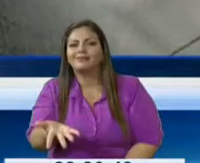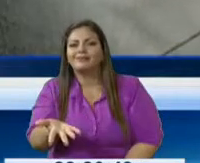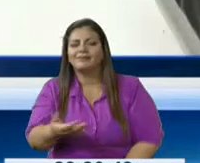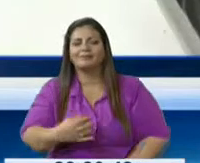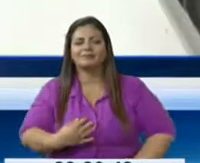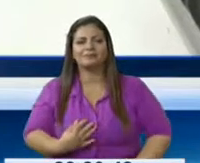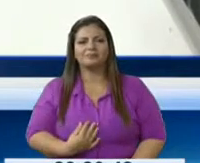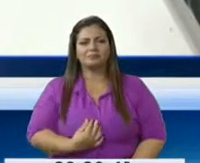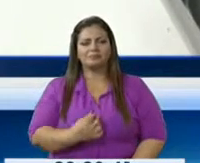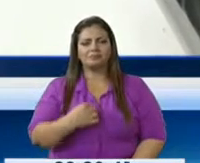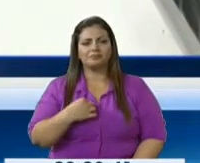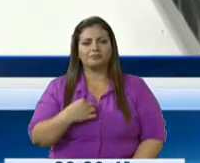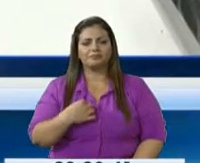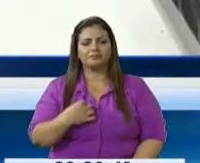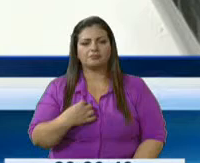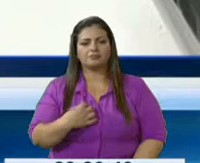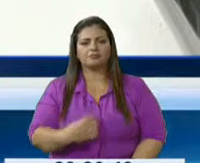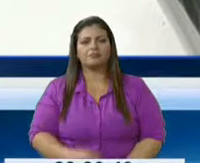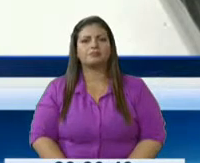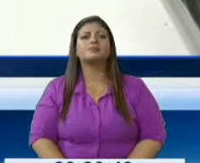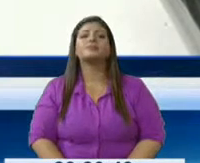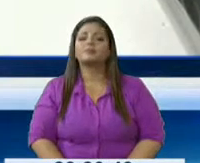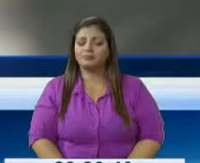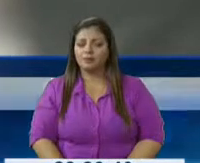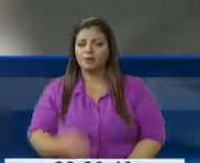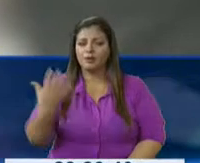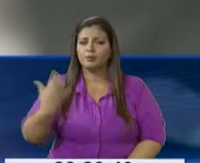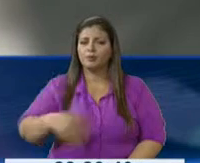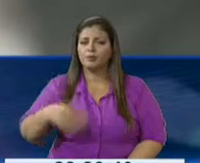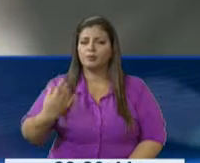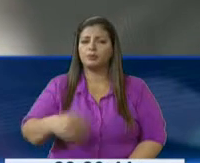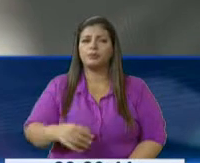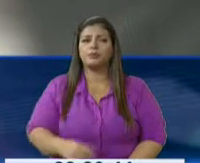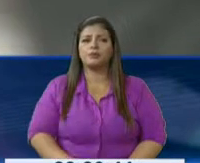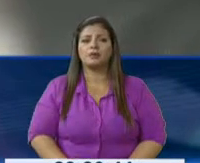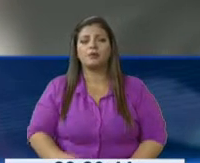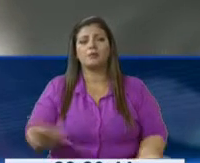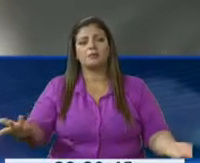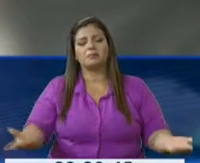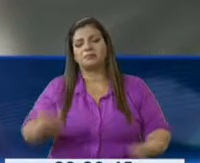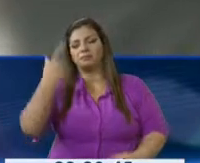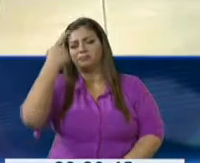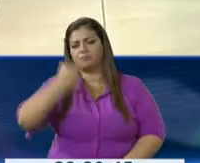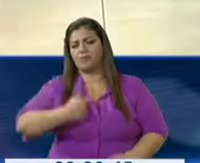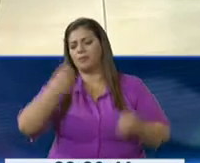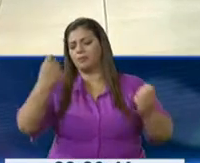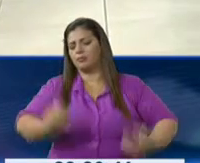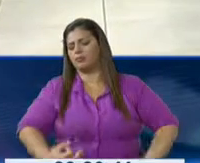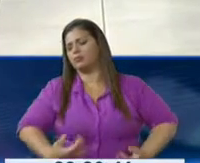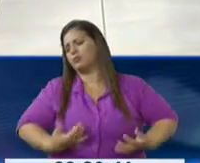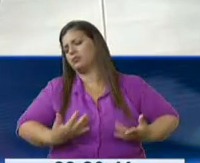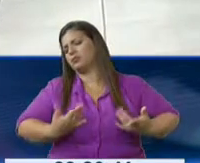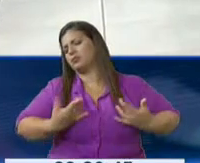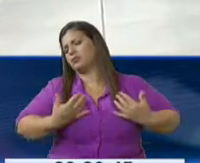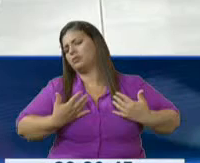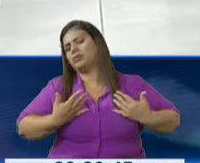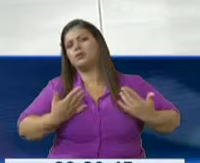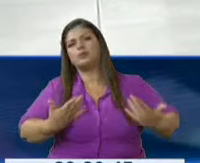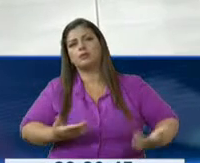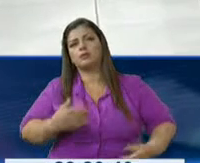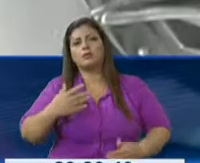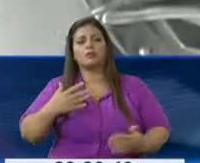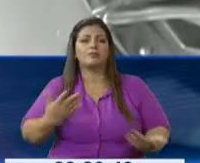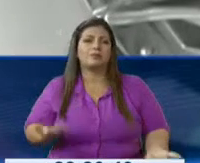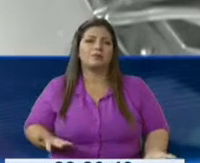grave de todo, es que aquellos personas que se queman, en su gran mayoría, por decirle el 98%, son